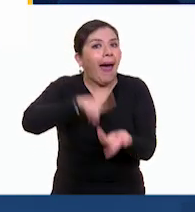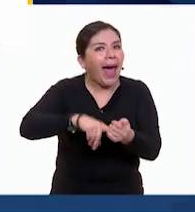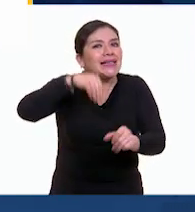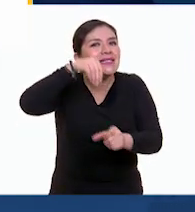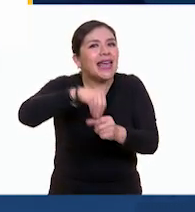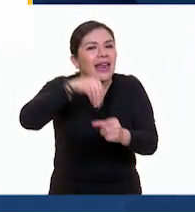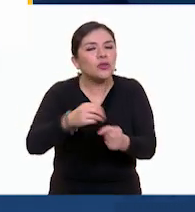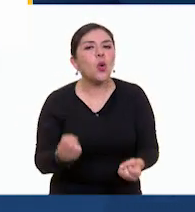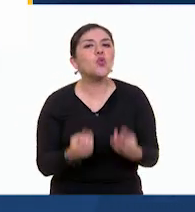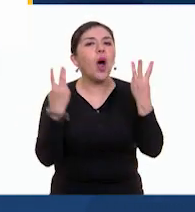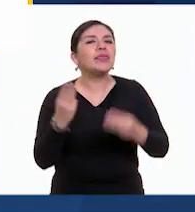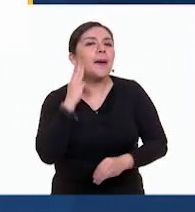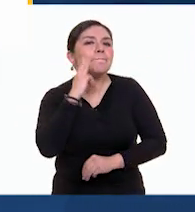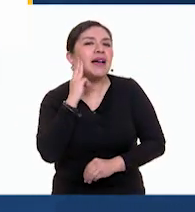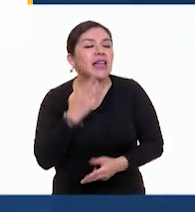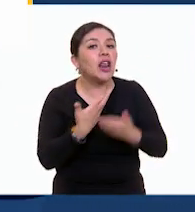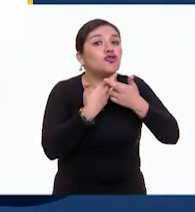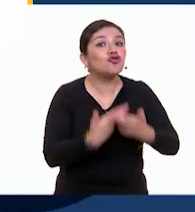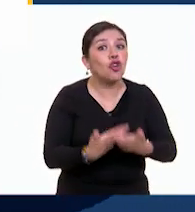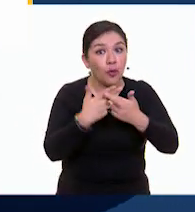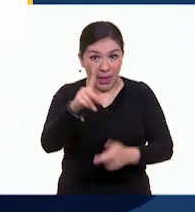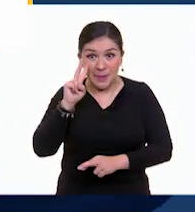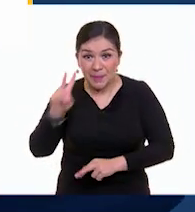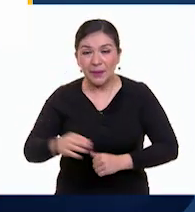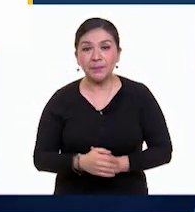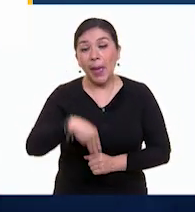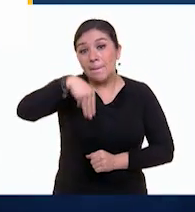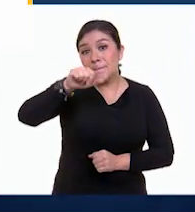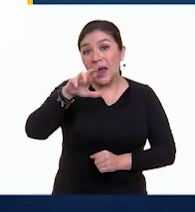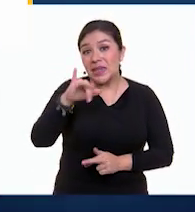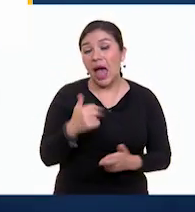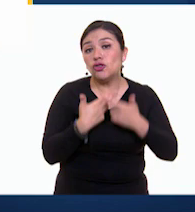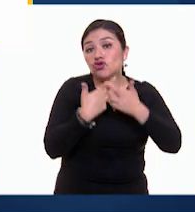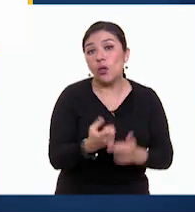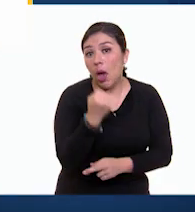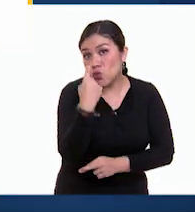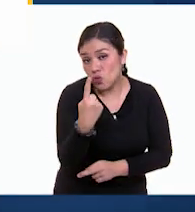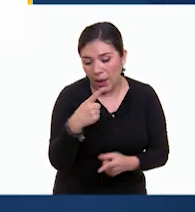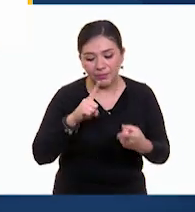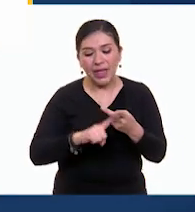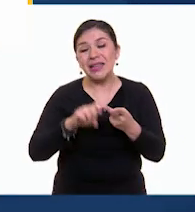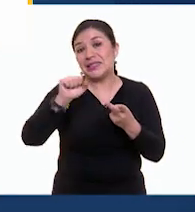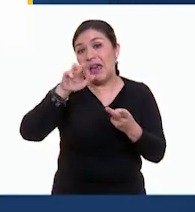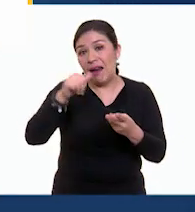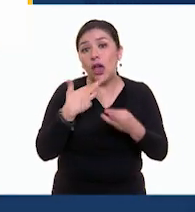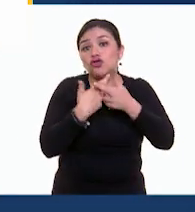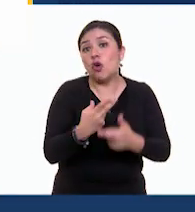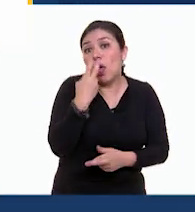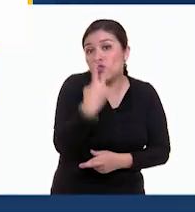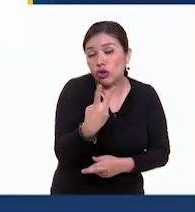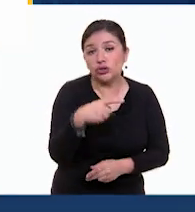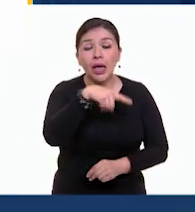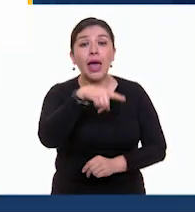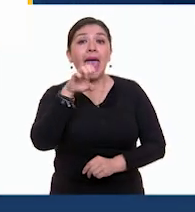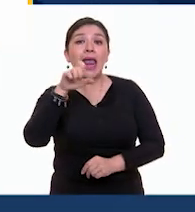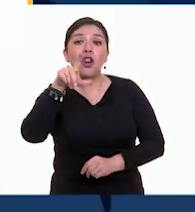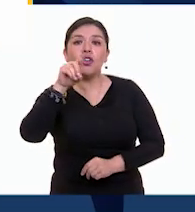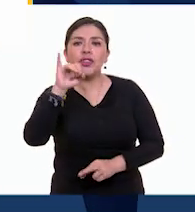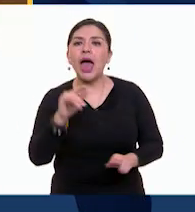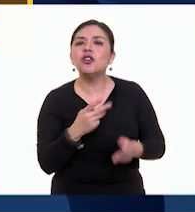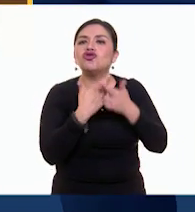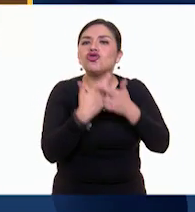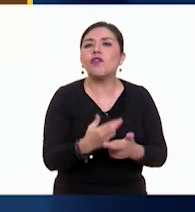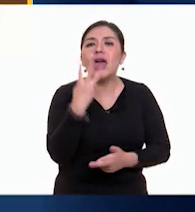en las manzanas que le sobraron. Fíjate bien, a María le sobra 1, a Sara le sobran 2 y a Elodia 3